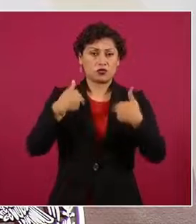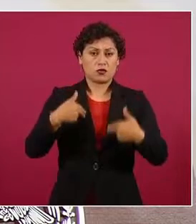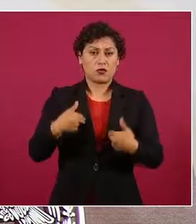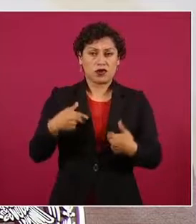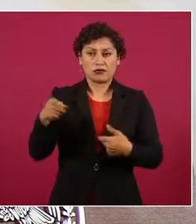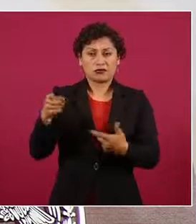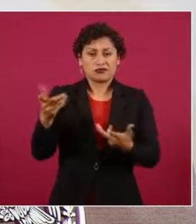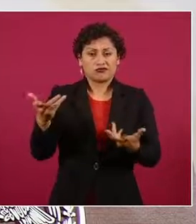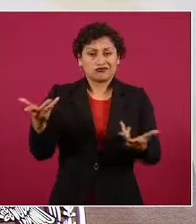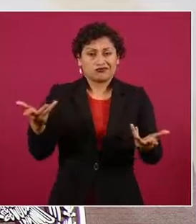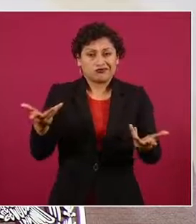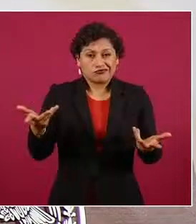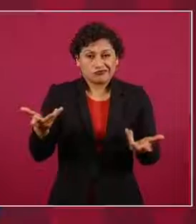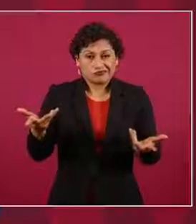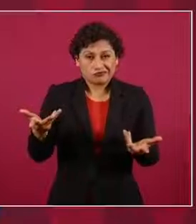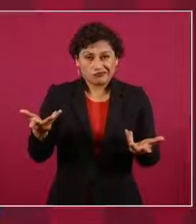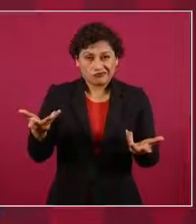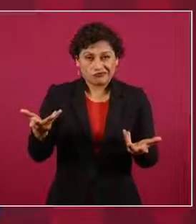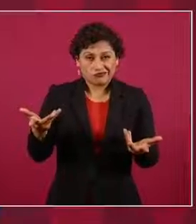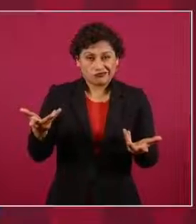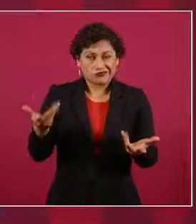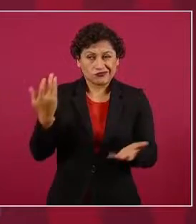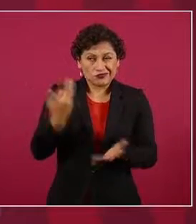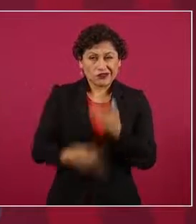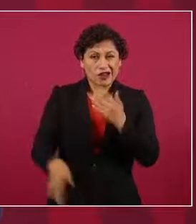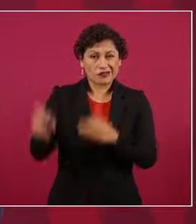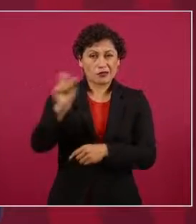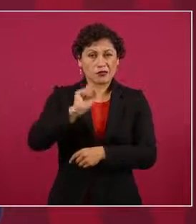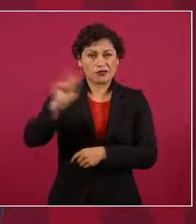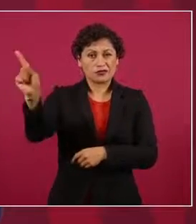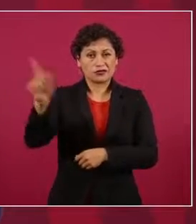actúan con profesionalismo.